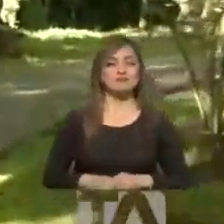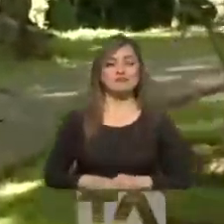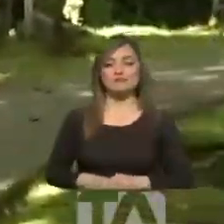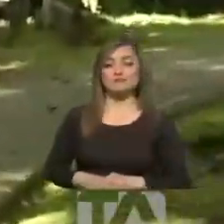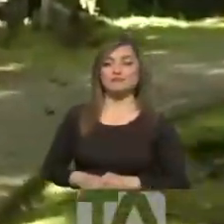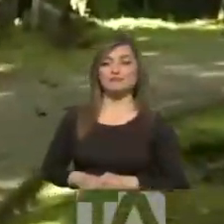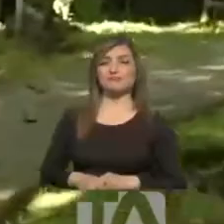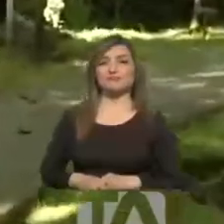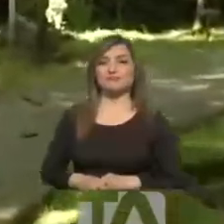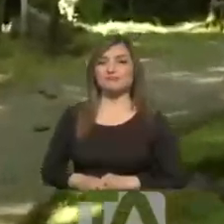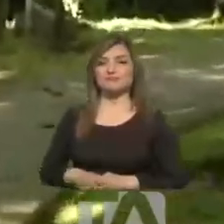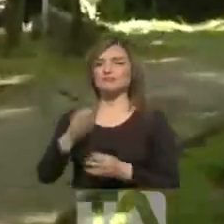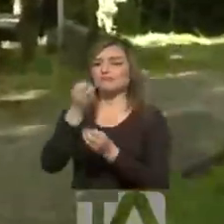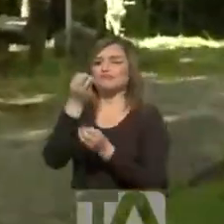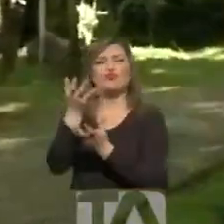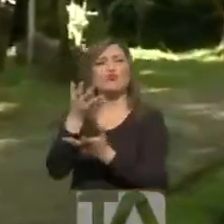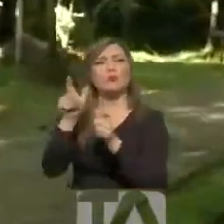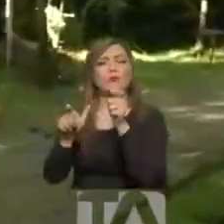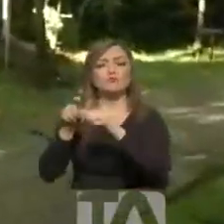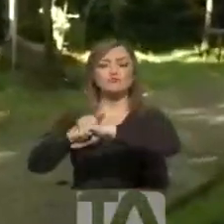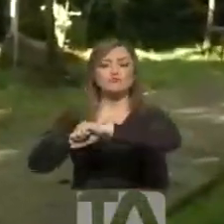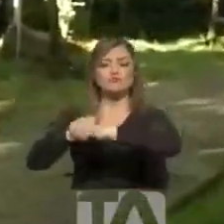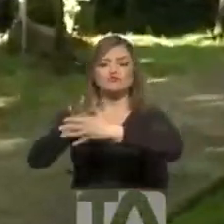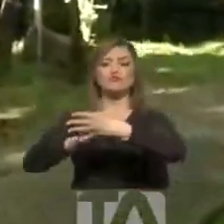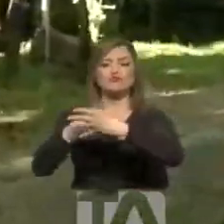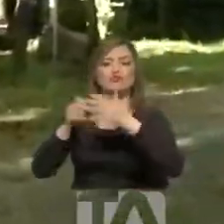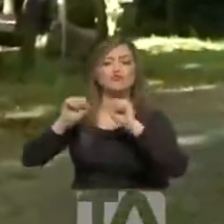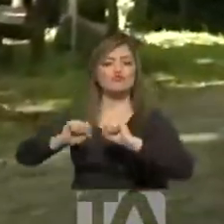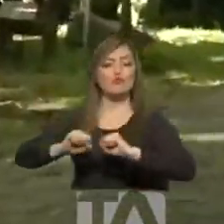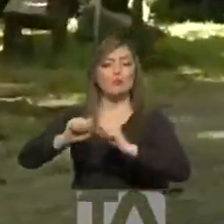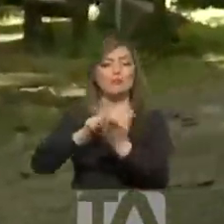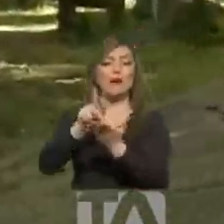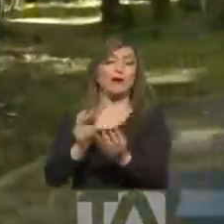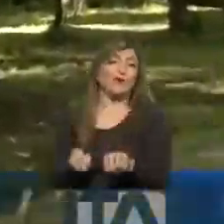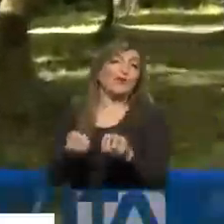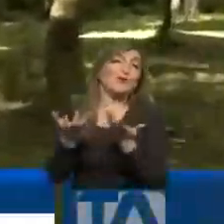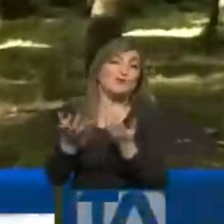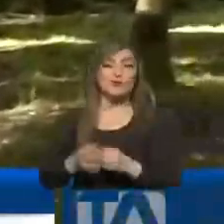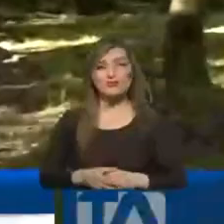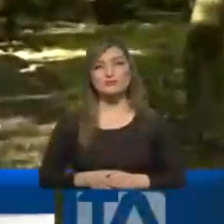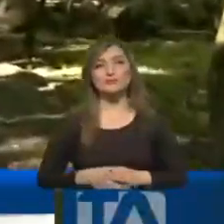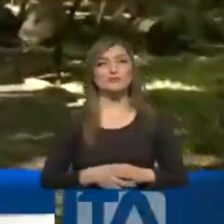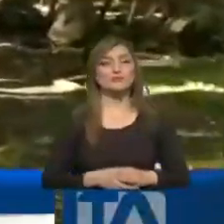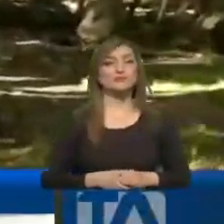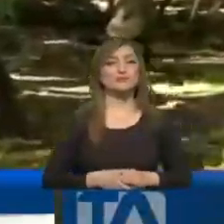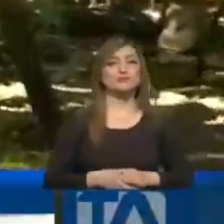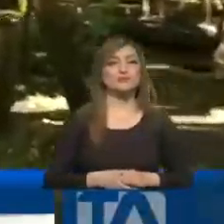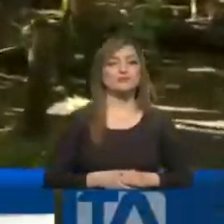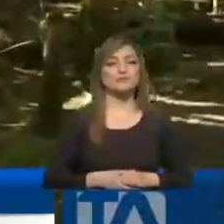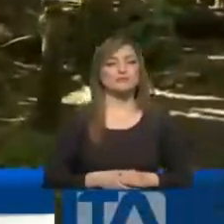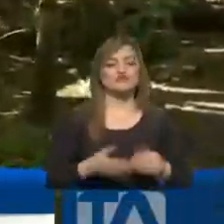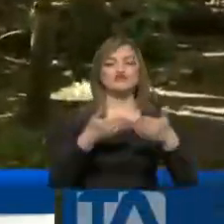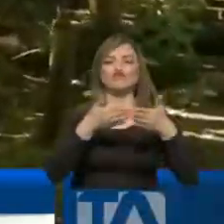ciudadanía, a mi querida Carolina, el horario. ¿De qué hora a qué hora y cuánto cuesta la entrada aquí en el Jardín Botánico de Quito? El jardín